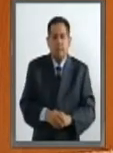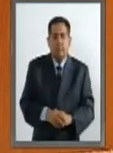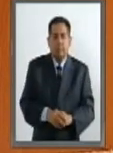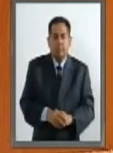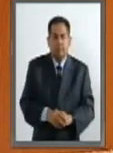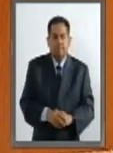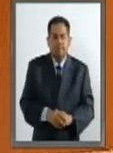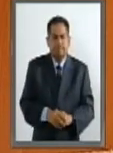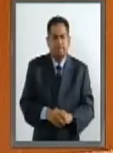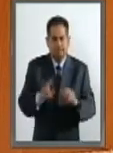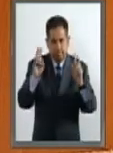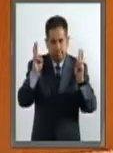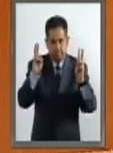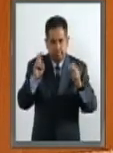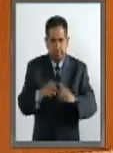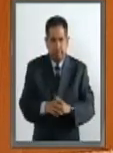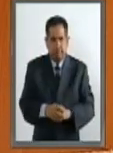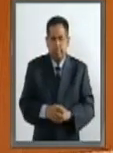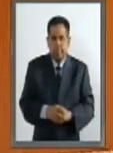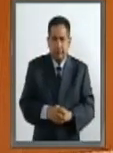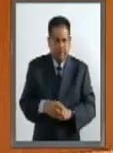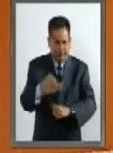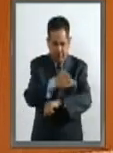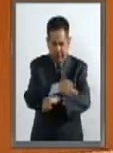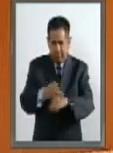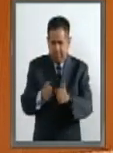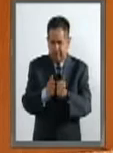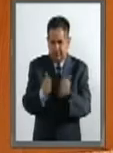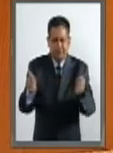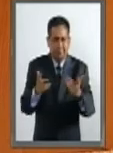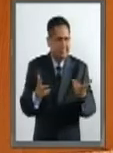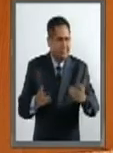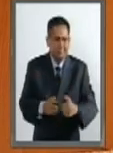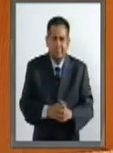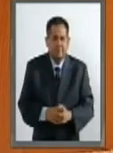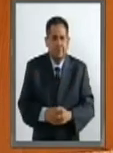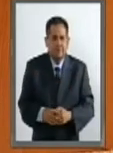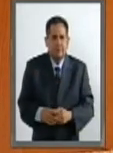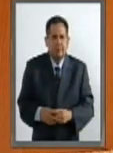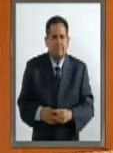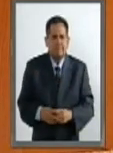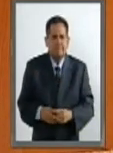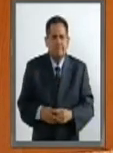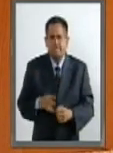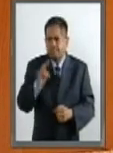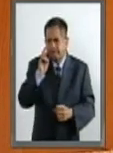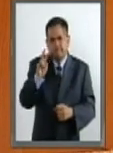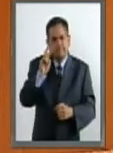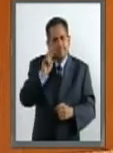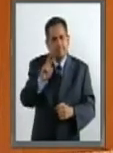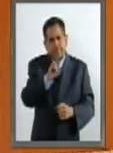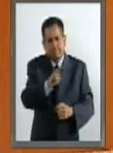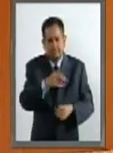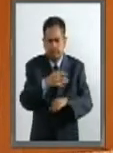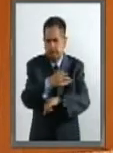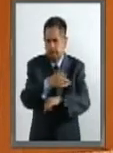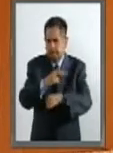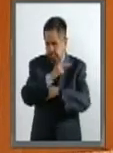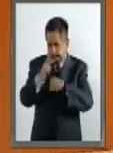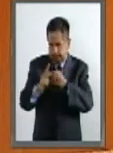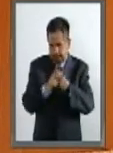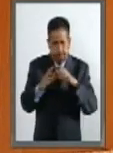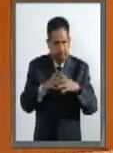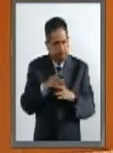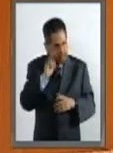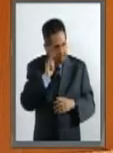el tema de la integración familiar. Sin duda, da las condiciones que estamos viendo en nuestro país y